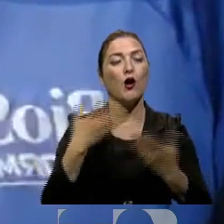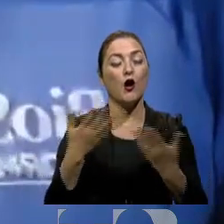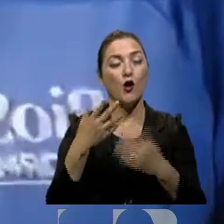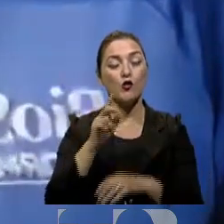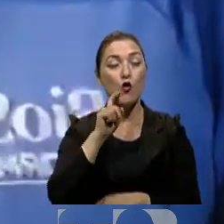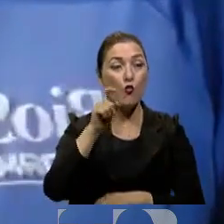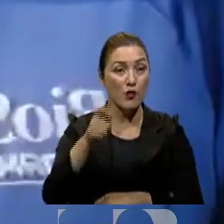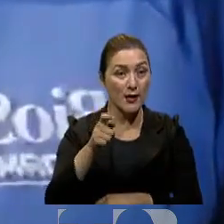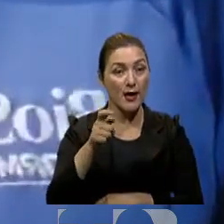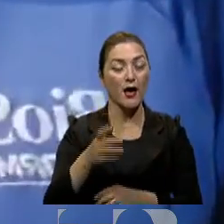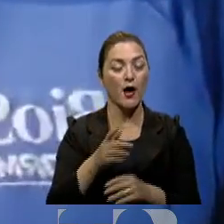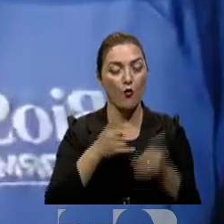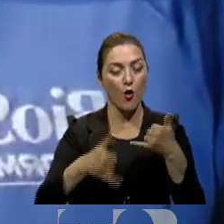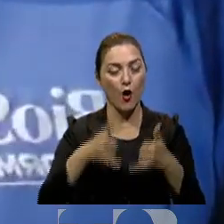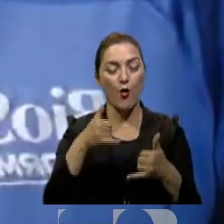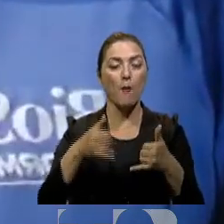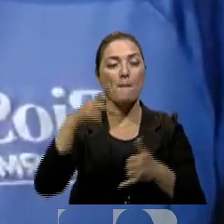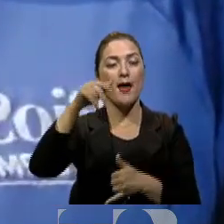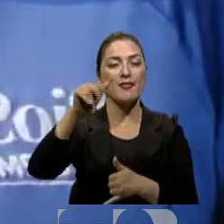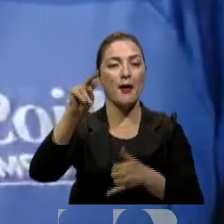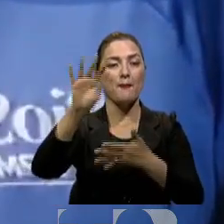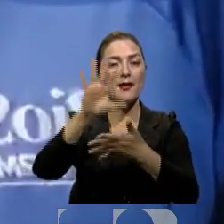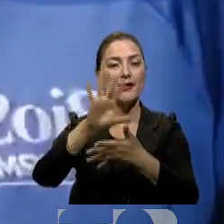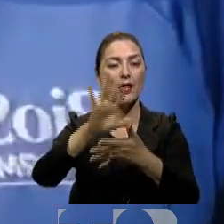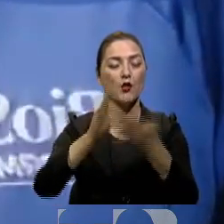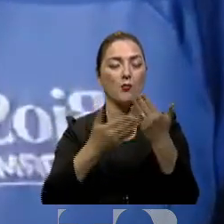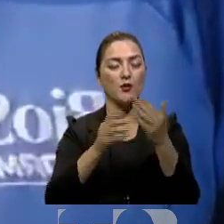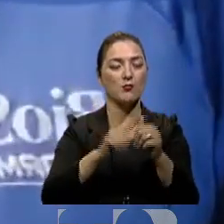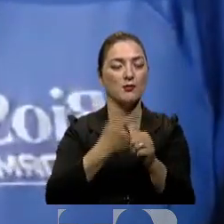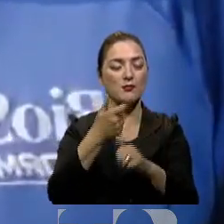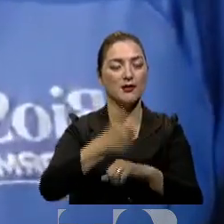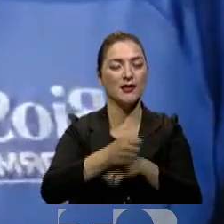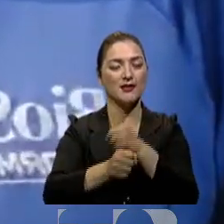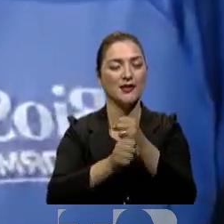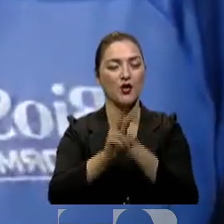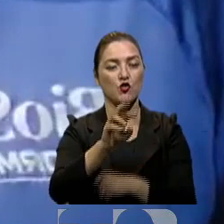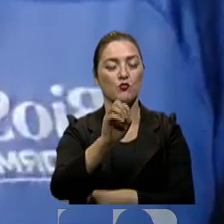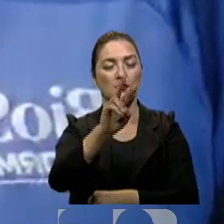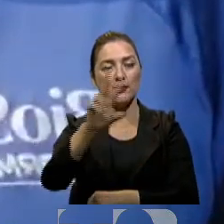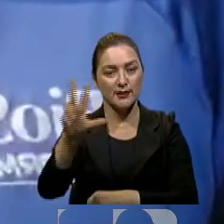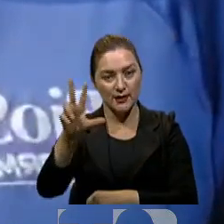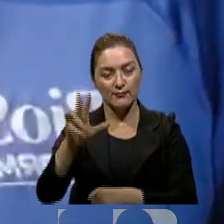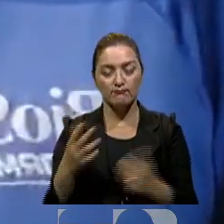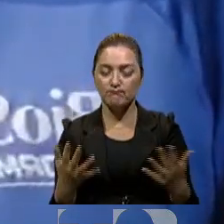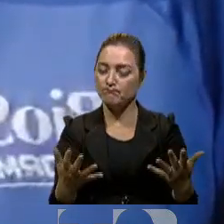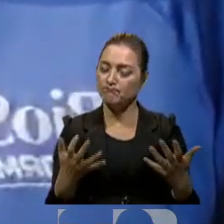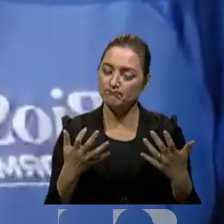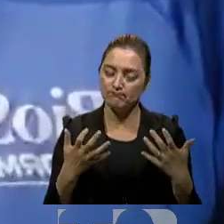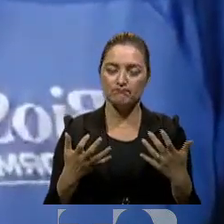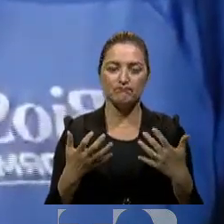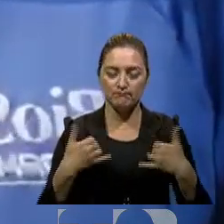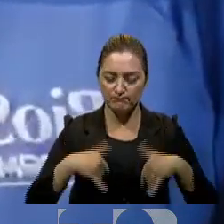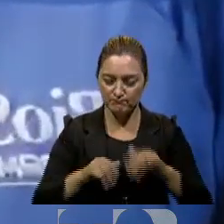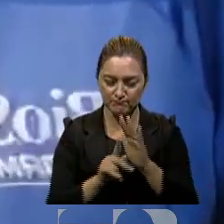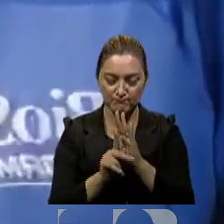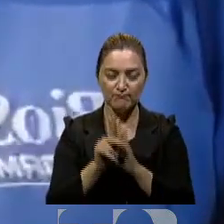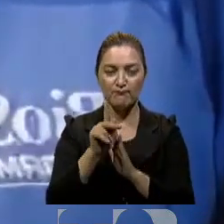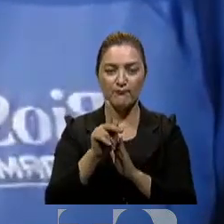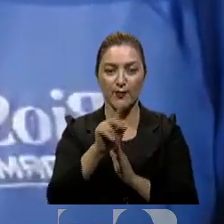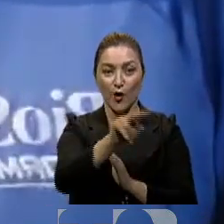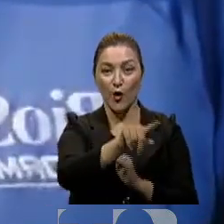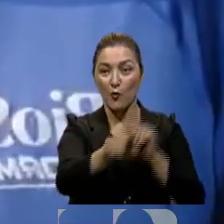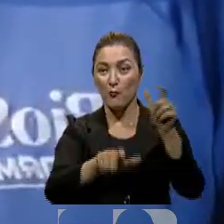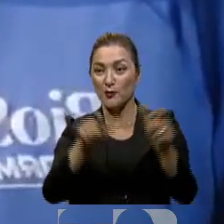Hungría, los Juegos Panamericanos, que son eventos principales los que tenemos este año. Entonces aspiramos a que seguir creciendo, gracias a ustedes